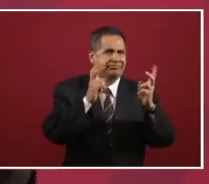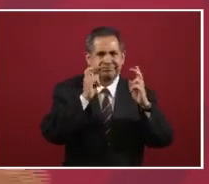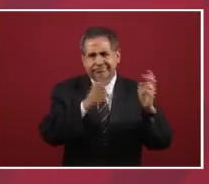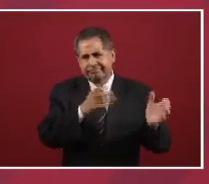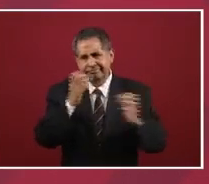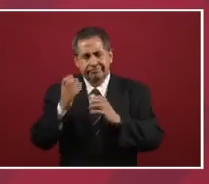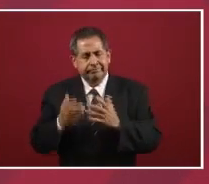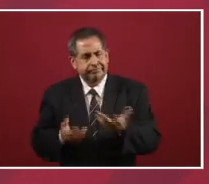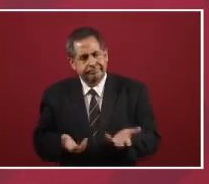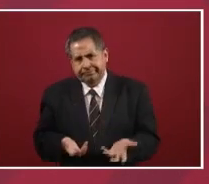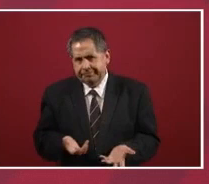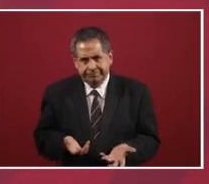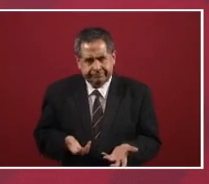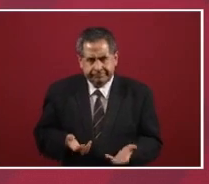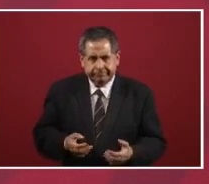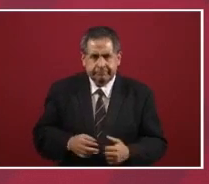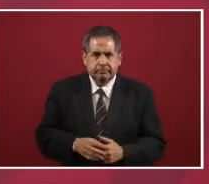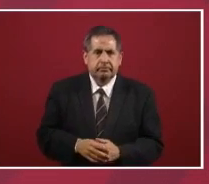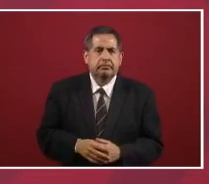estos bienes